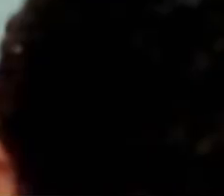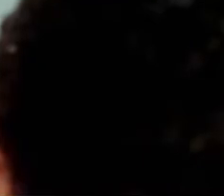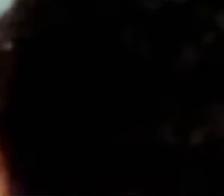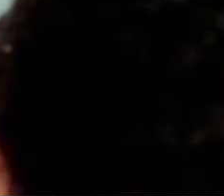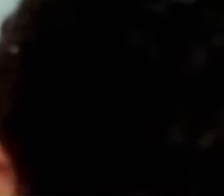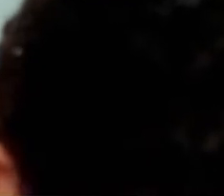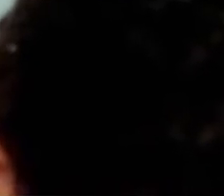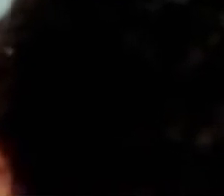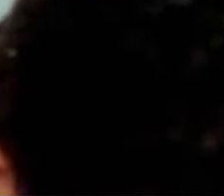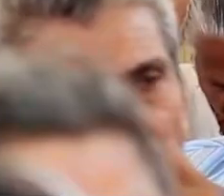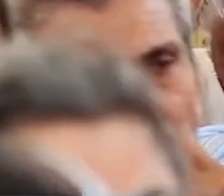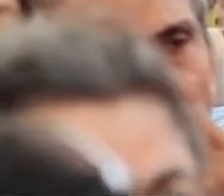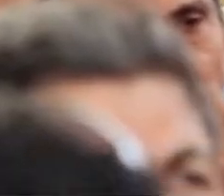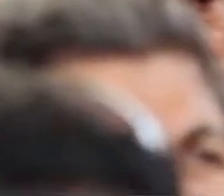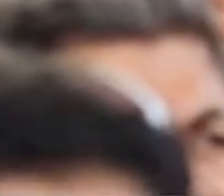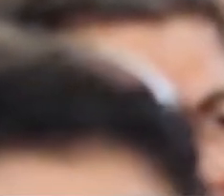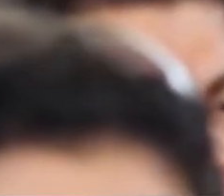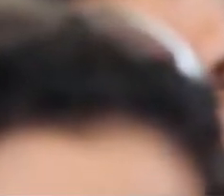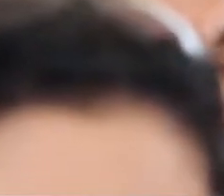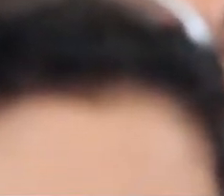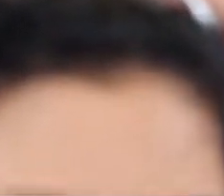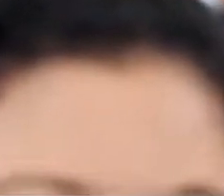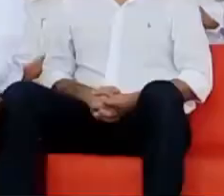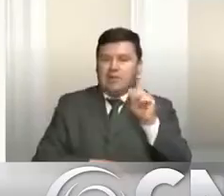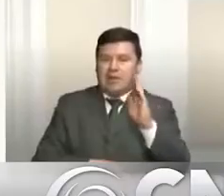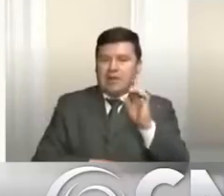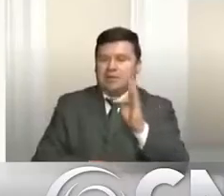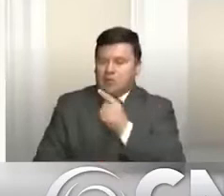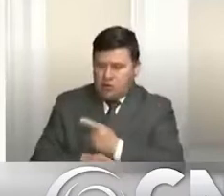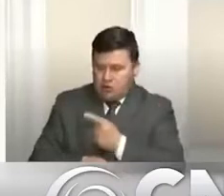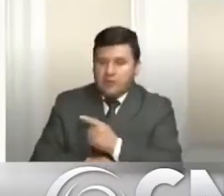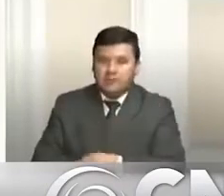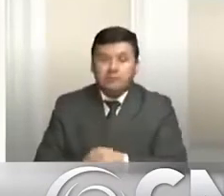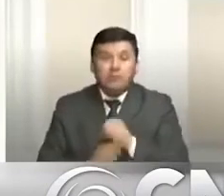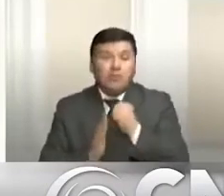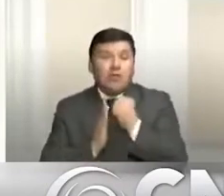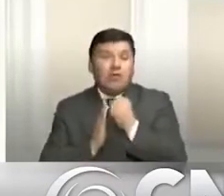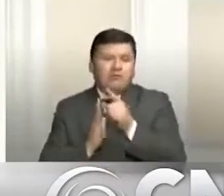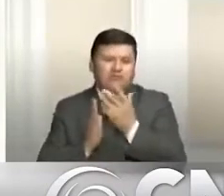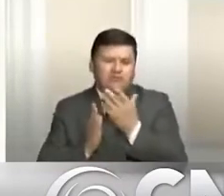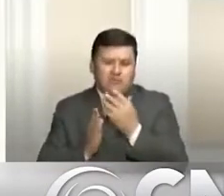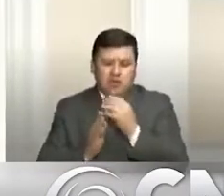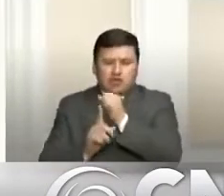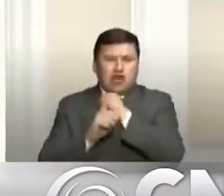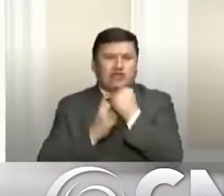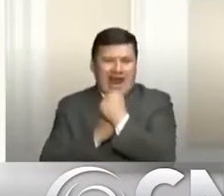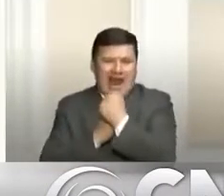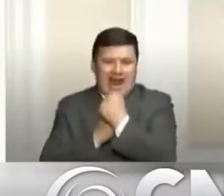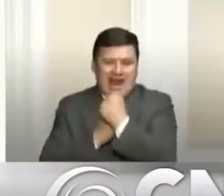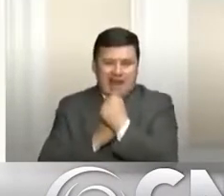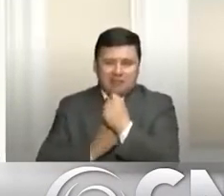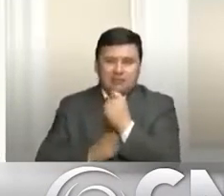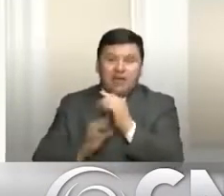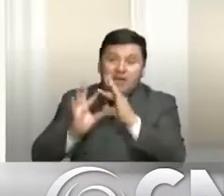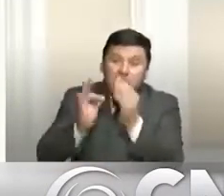más necesitadas del país que se ven afectadas por la cuarentena nacional afectó el programa de giro social o evolución